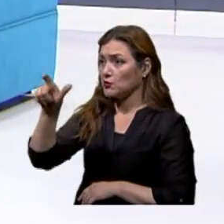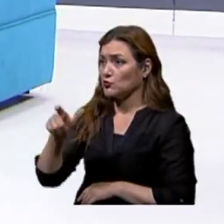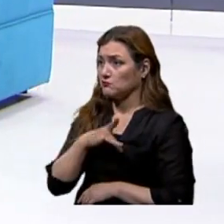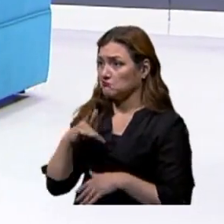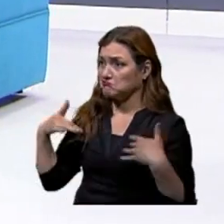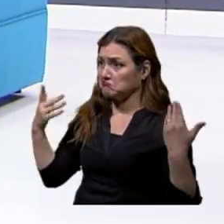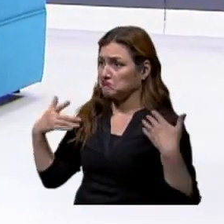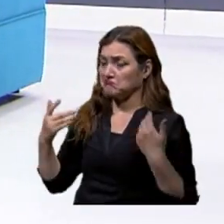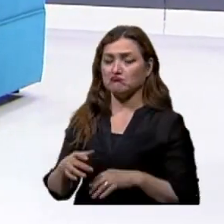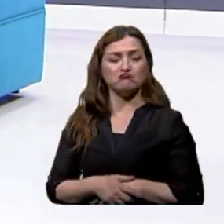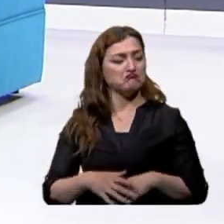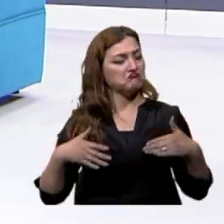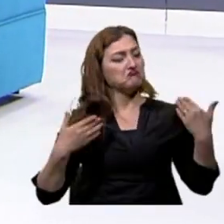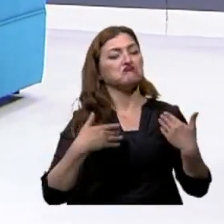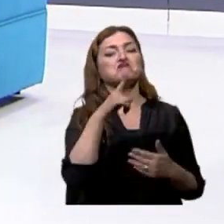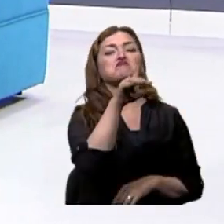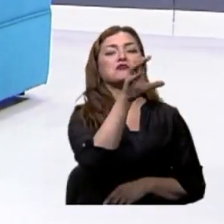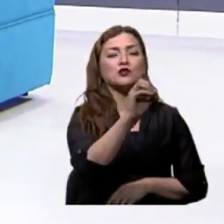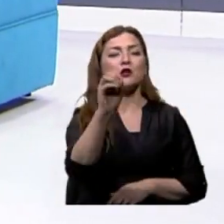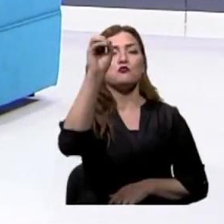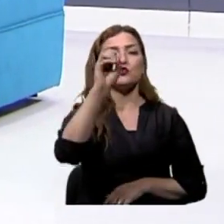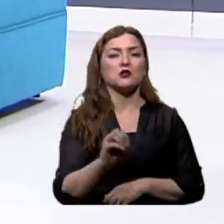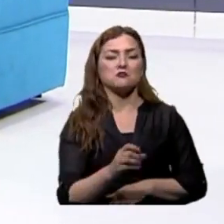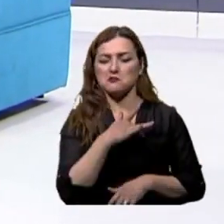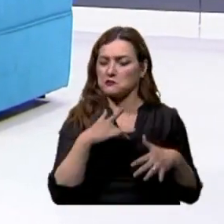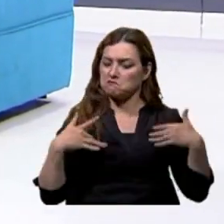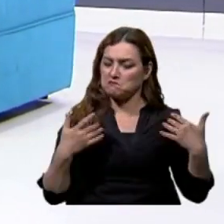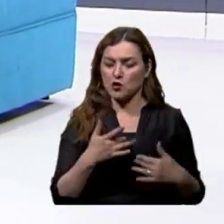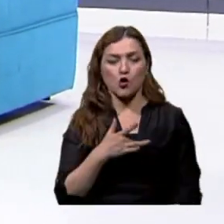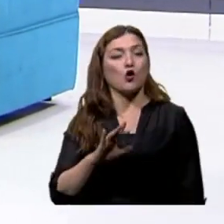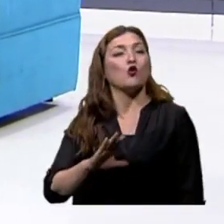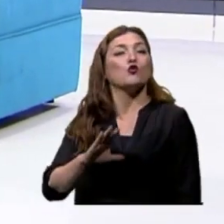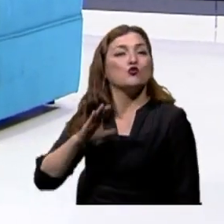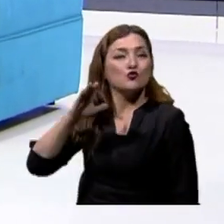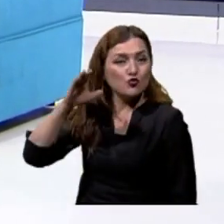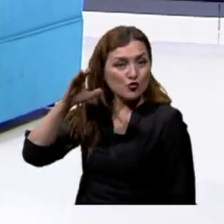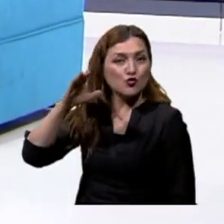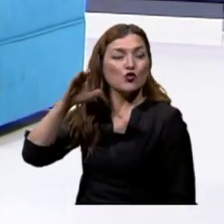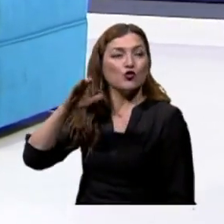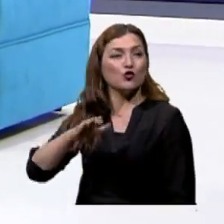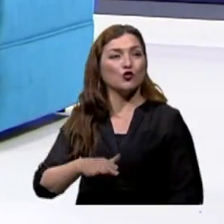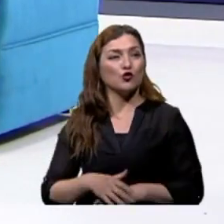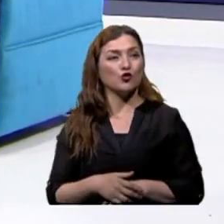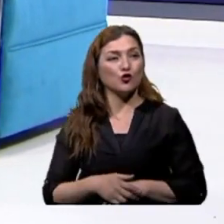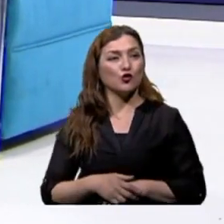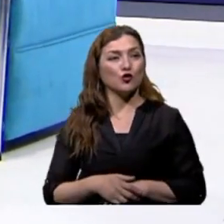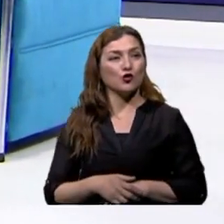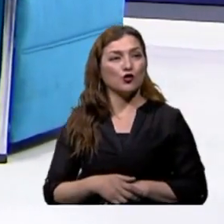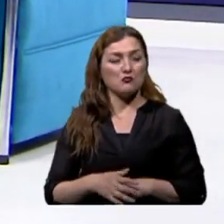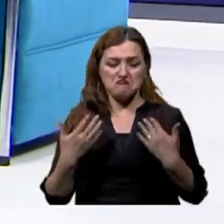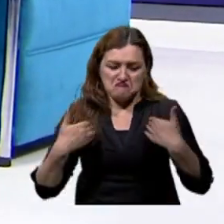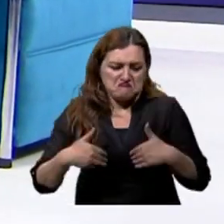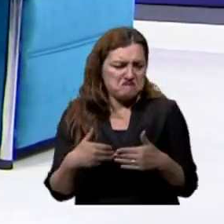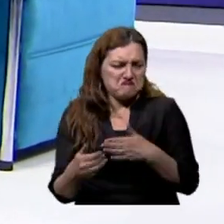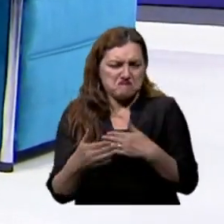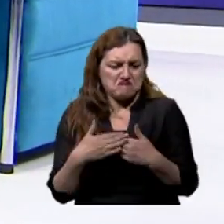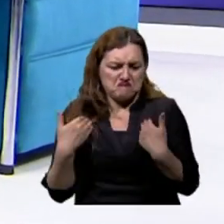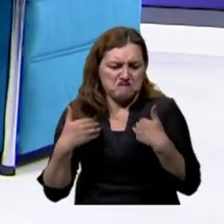feliz. Feliz al 100%. Si me Feliz siento al 100%. feliz, me siento orgulloso de estar como estoy.